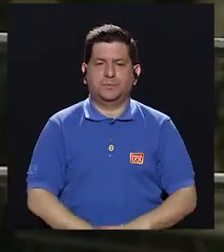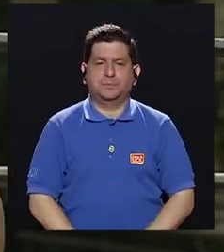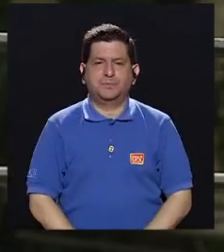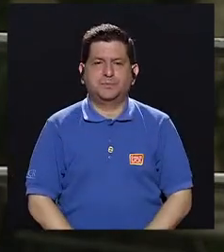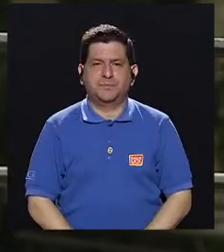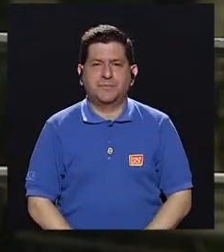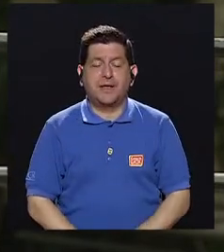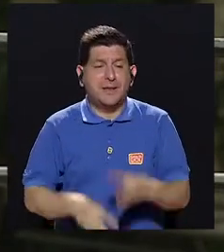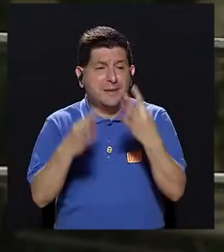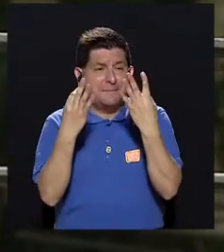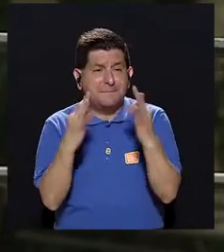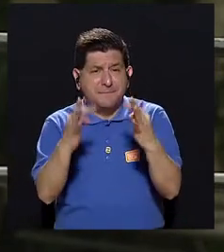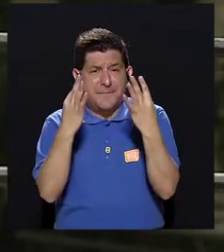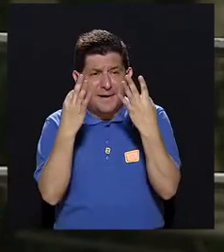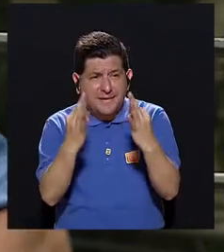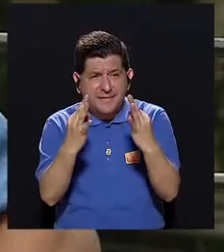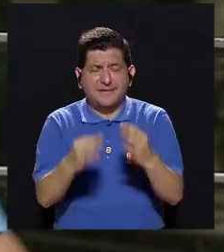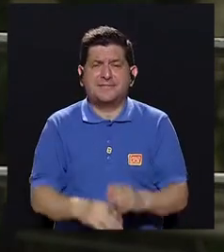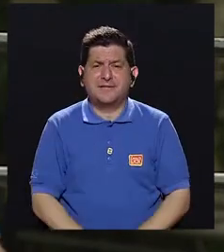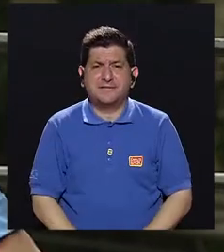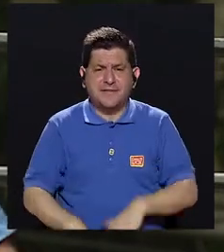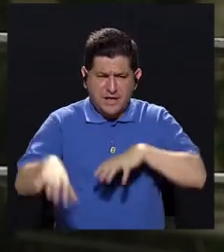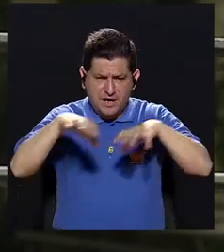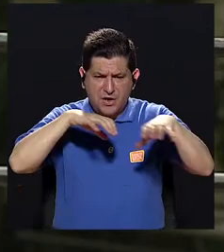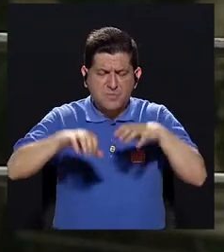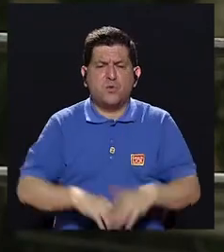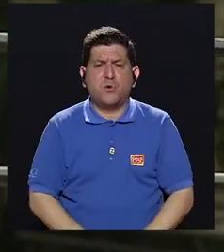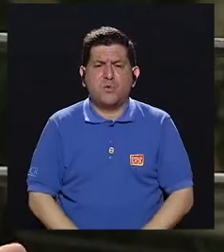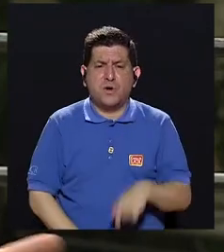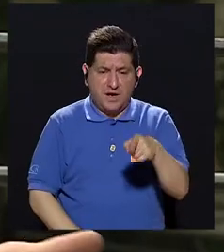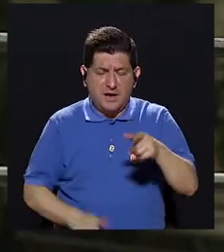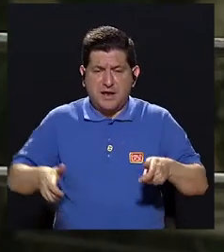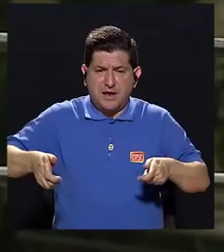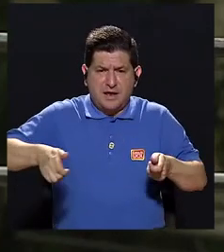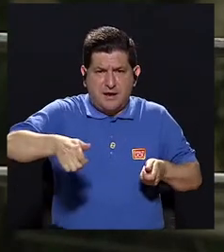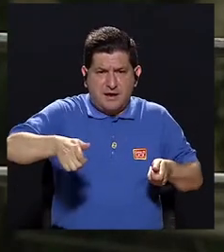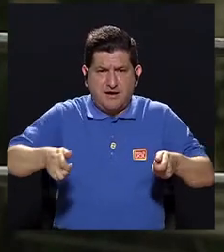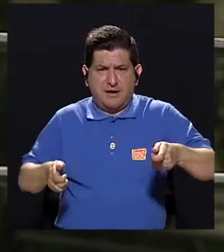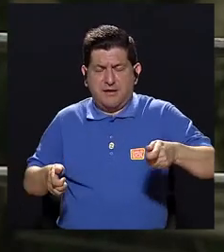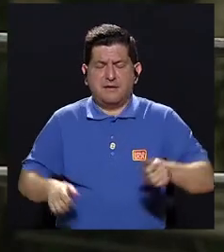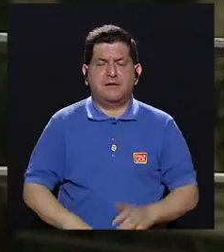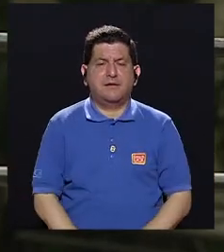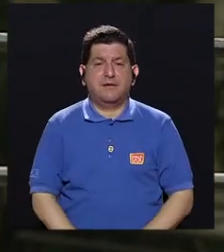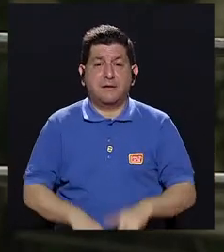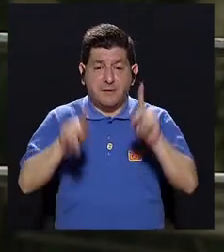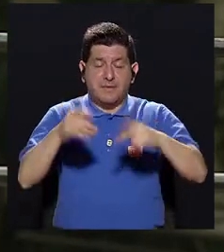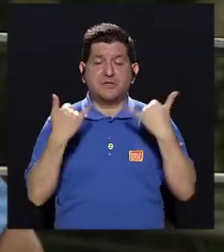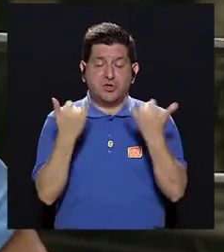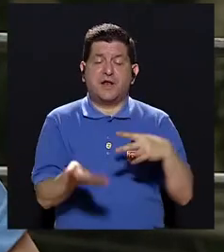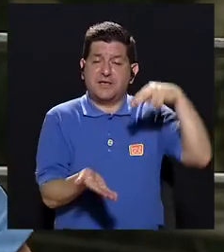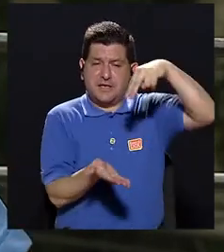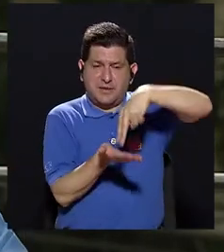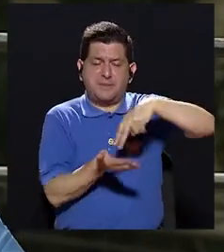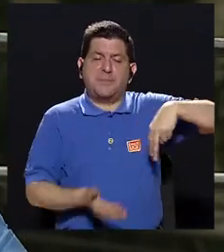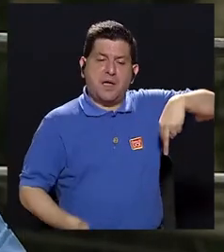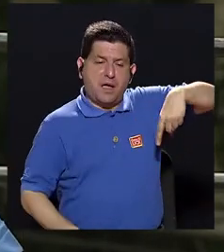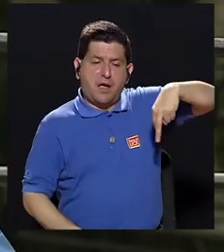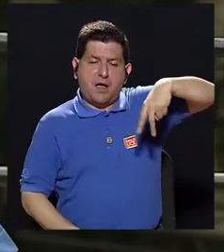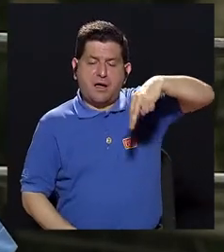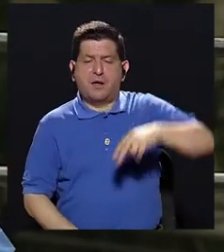Y haciendo mucho, moviendo mucho la silla, etc. Igual con una persona que el solo hecho de ponerse pie,